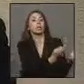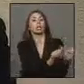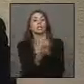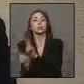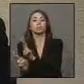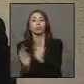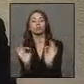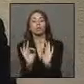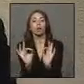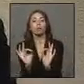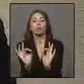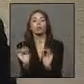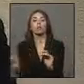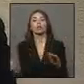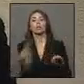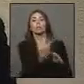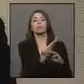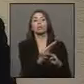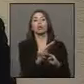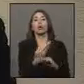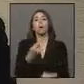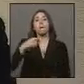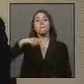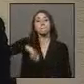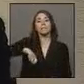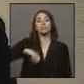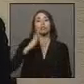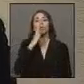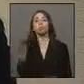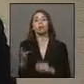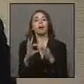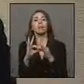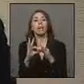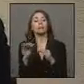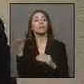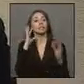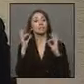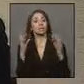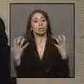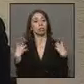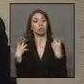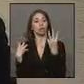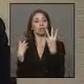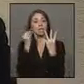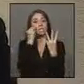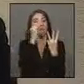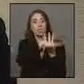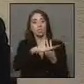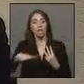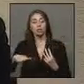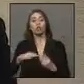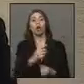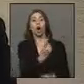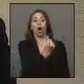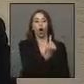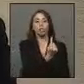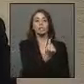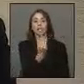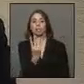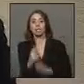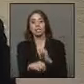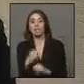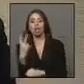respuesta apropiada a la solicitud de pensión de gracia. Esta señora se ha hecho cargo de sus tres nietos, niños de 11,